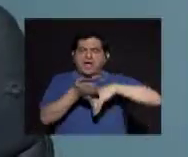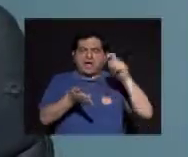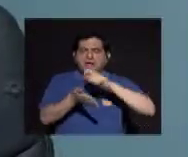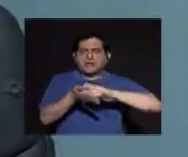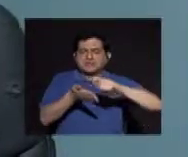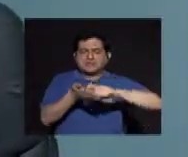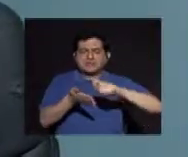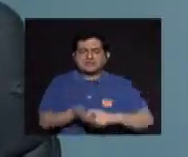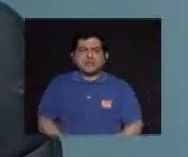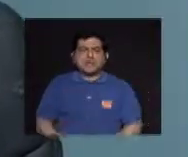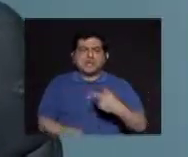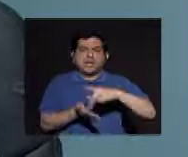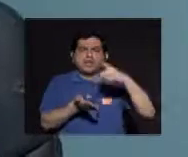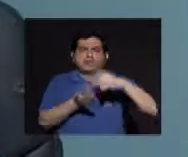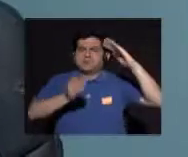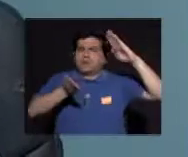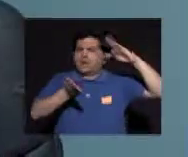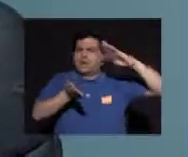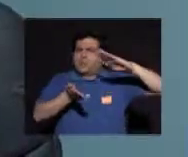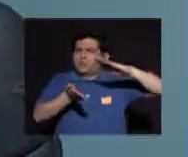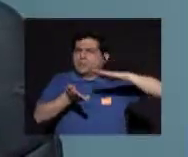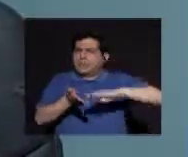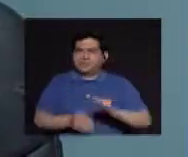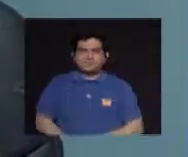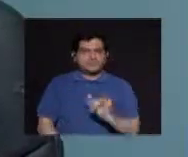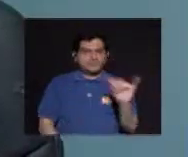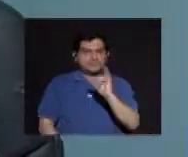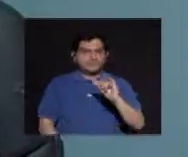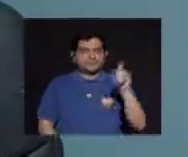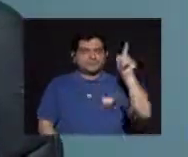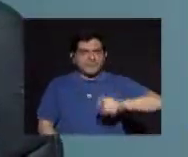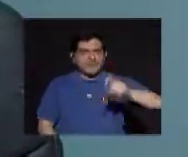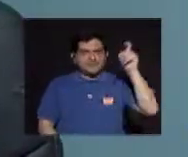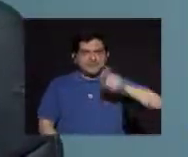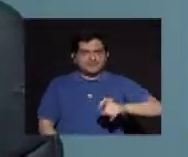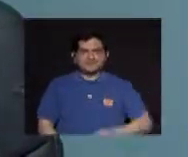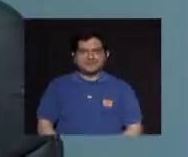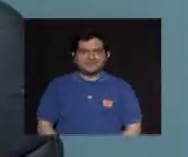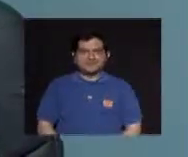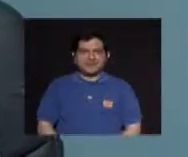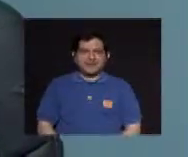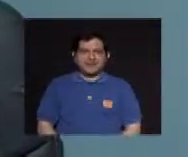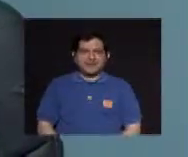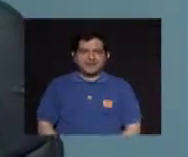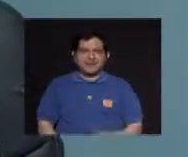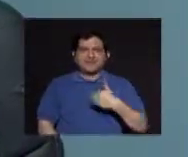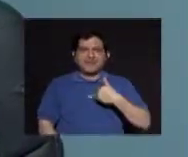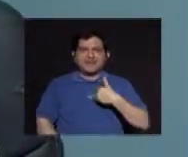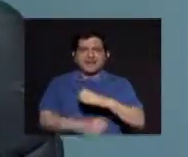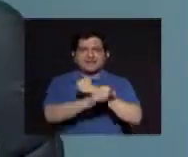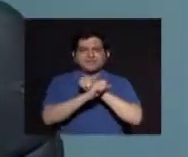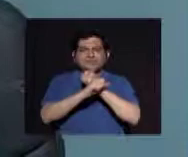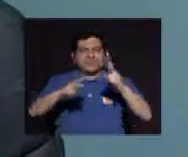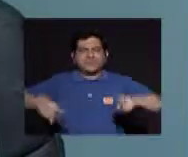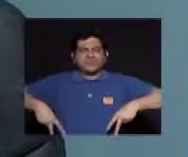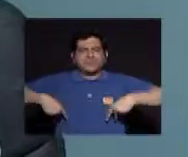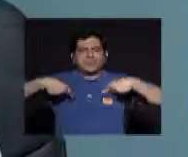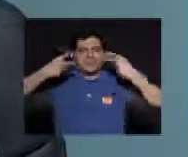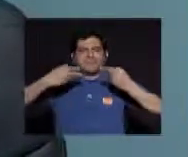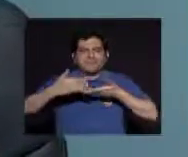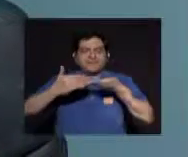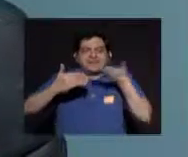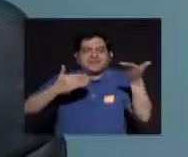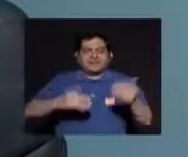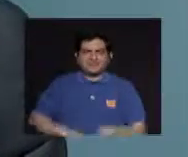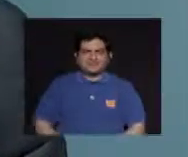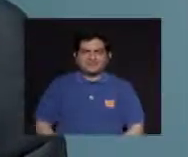universidad me puede escribir una carta y digamos, lo que se paga es mucho menor. También hay que dar como es un seguro, como un seguro